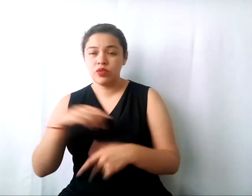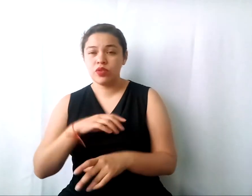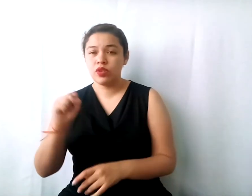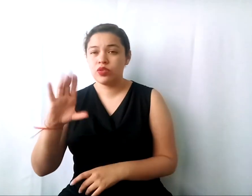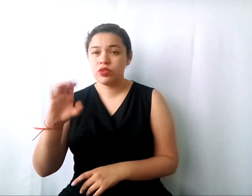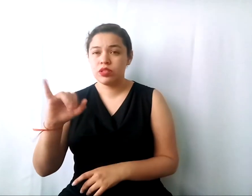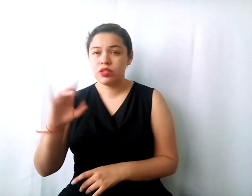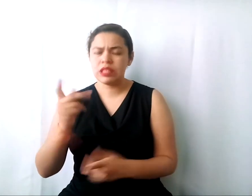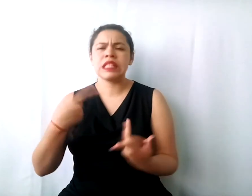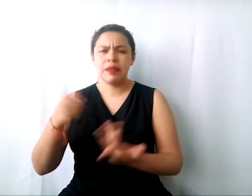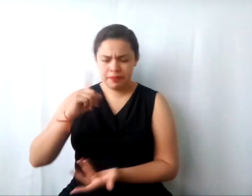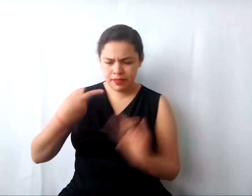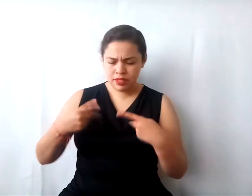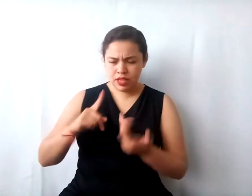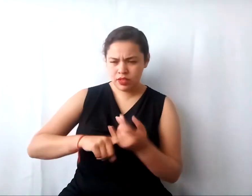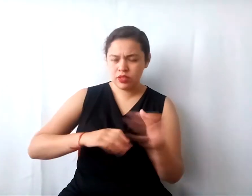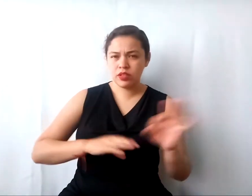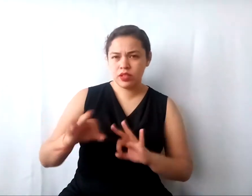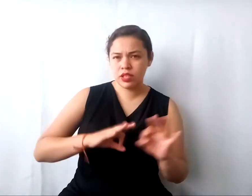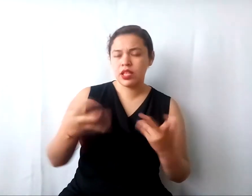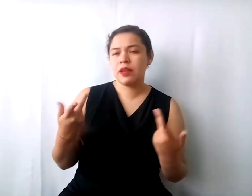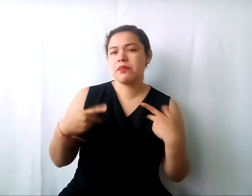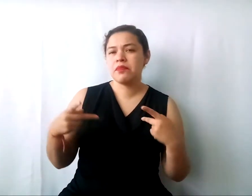tenemos trabajadores, por ejemplo, recepción,